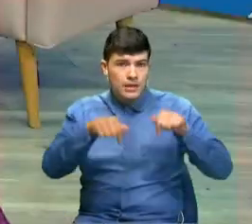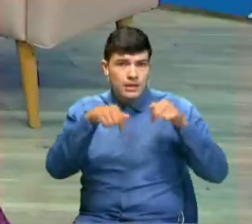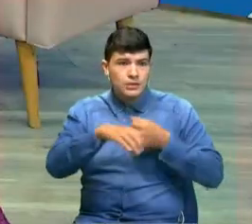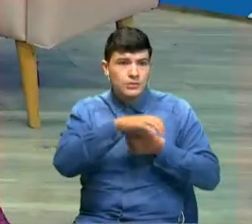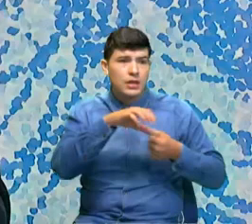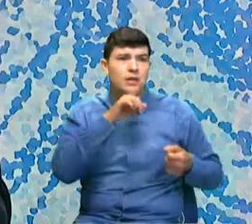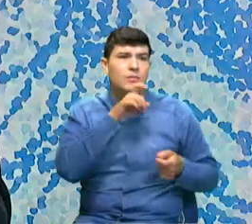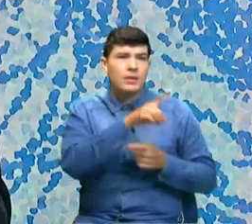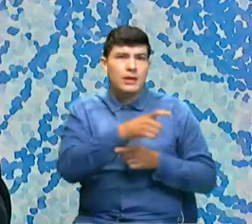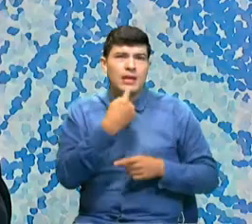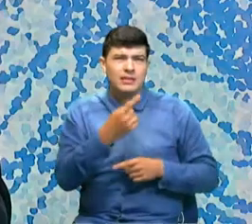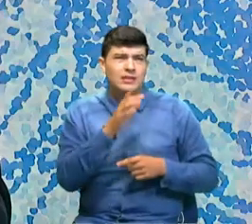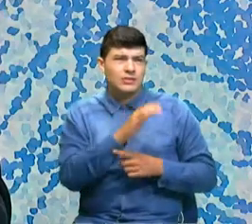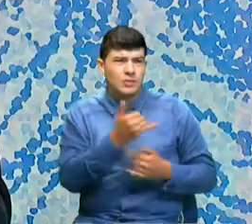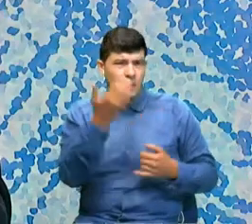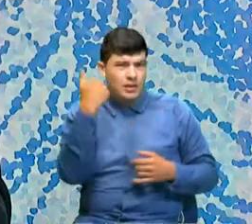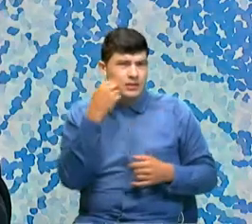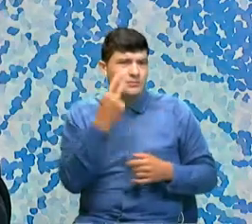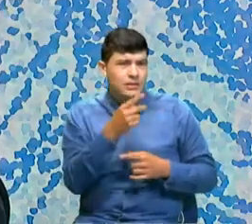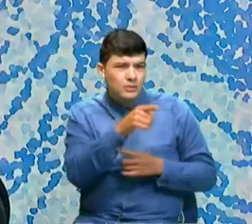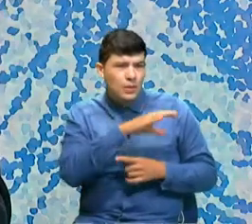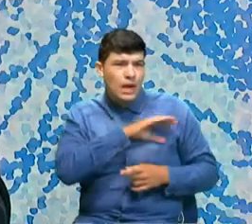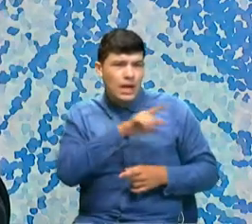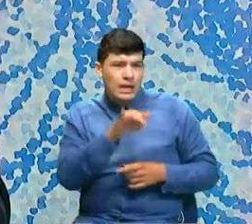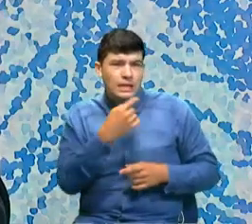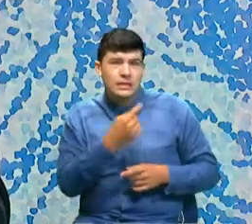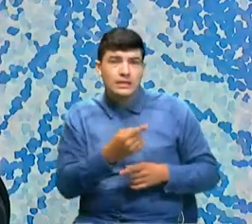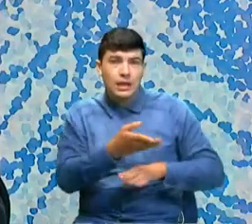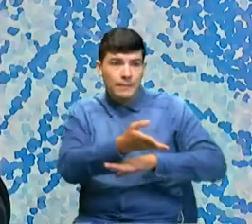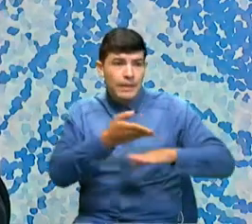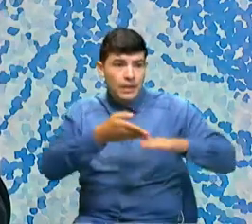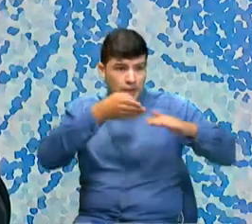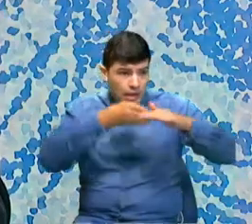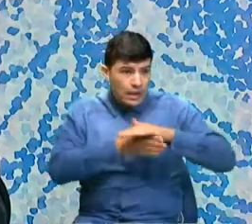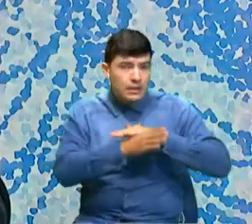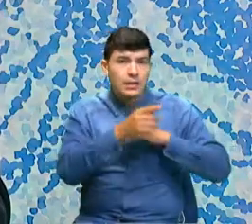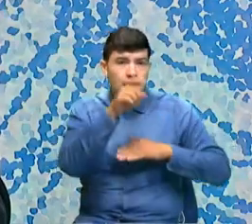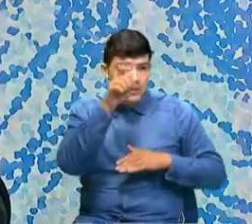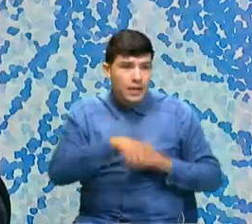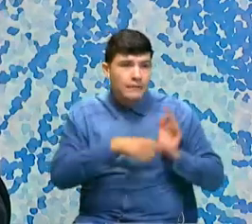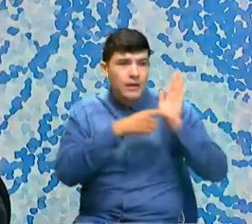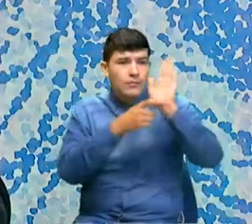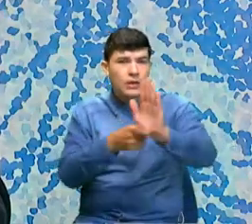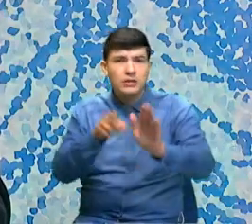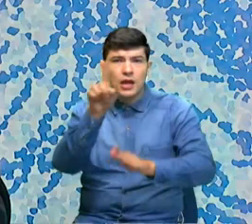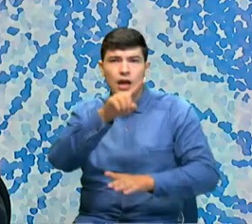utilizando, viví en Cali ahoritica, exige que para entrar usted tiene que mostrar el SOAT.